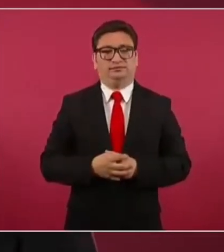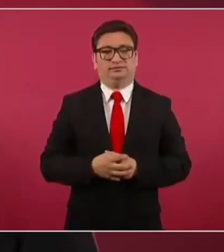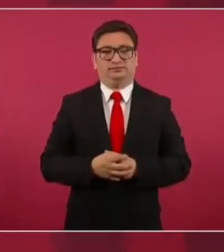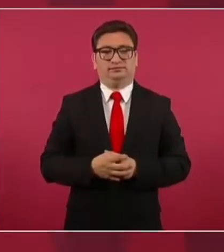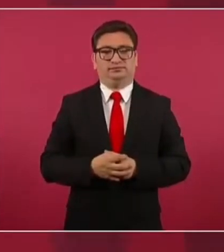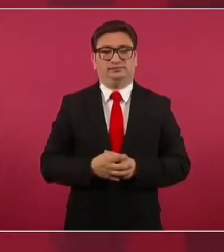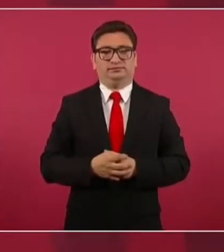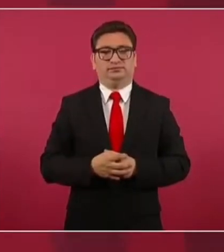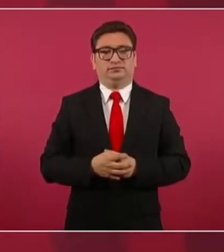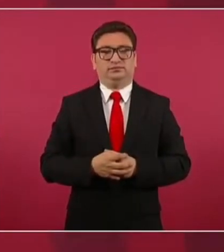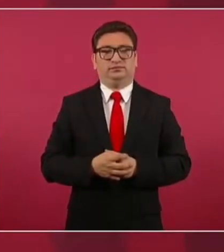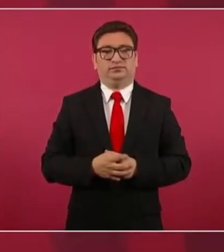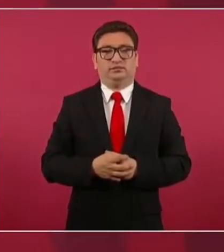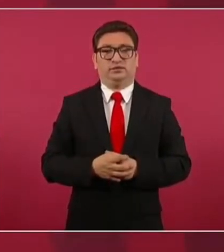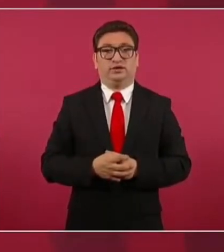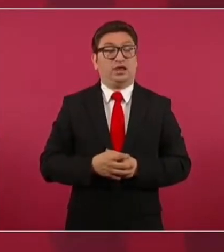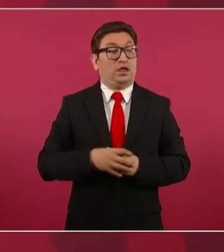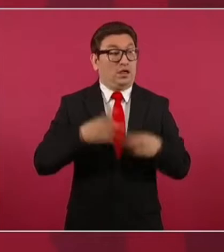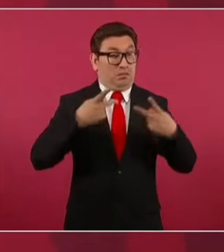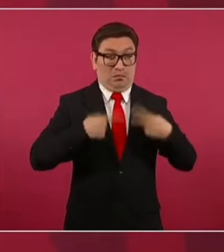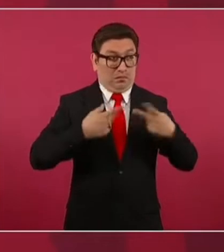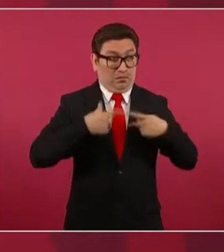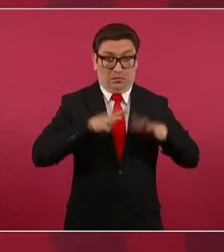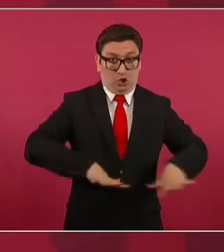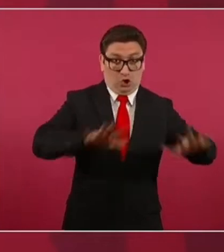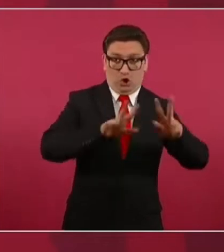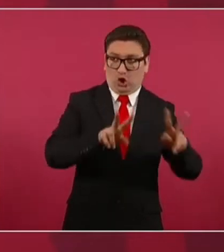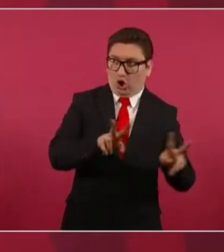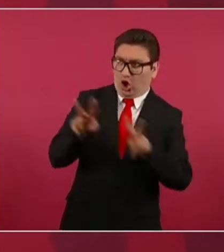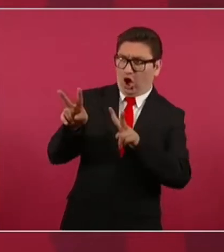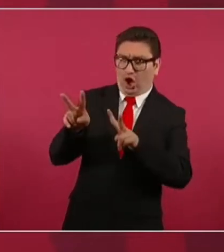a ganarse al pueblo así?